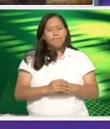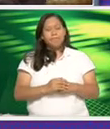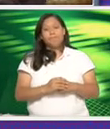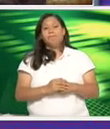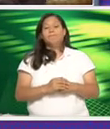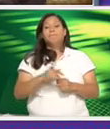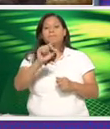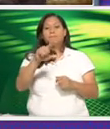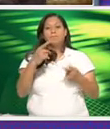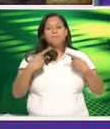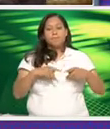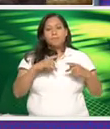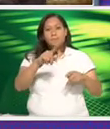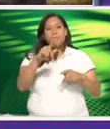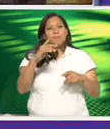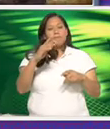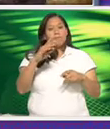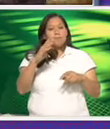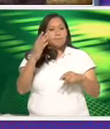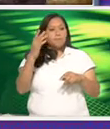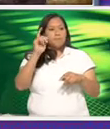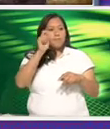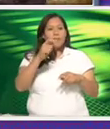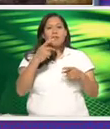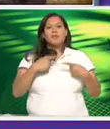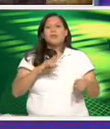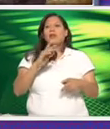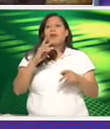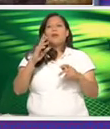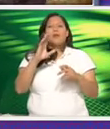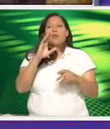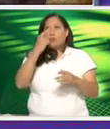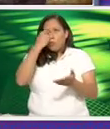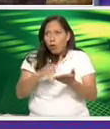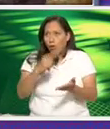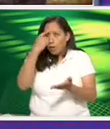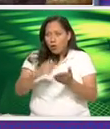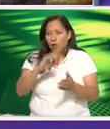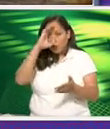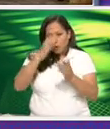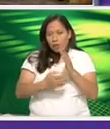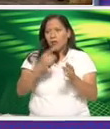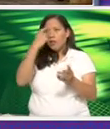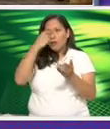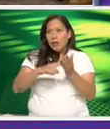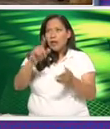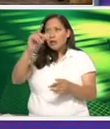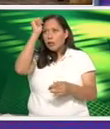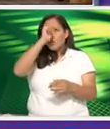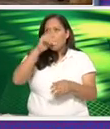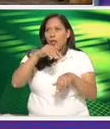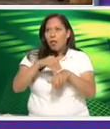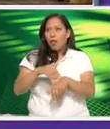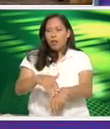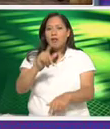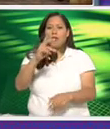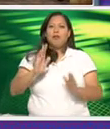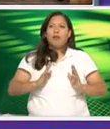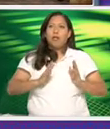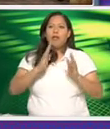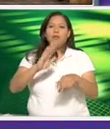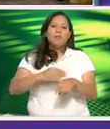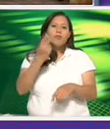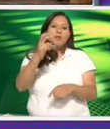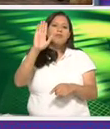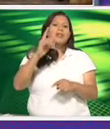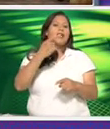en esa época, me queda muy claro, era muy devota, ¿no? En cuanto al catolicismo, en cuanto a la fe. Yo creo que también por eso era como